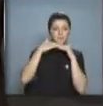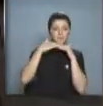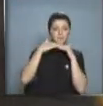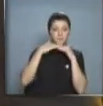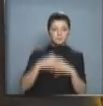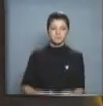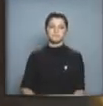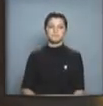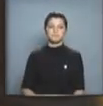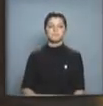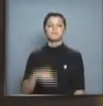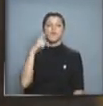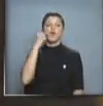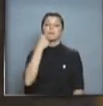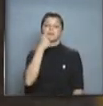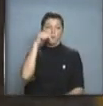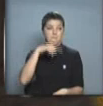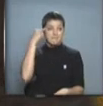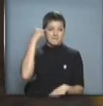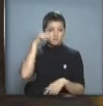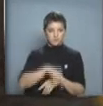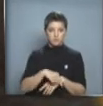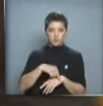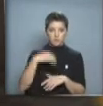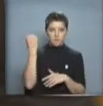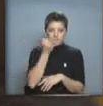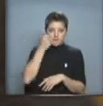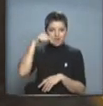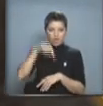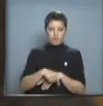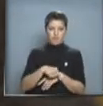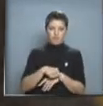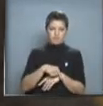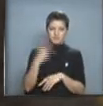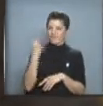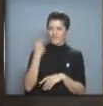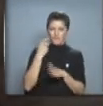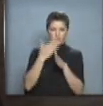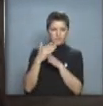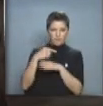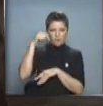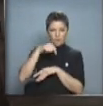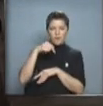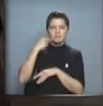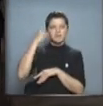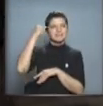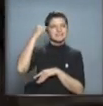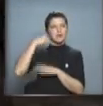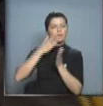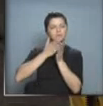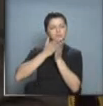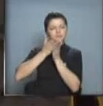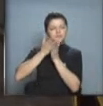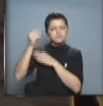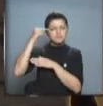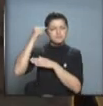Yo creo que hay que vivir el hoy. El hoy, con tu pareja. Y que si empiezas en el futuro es como que